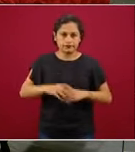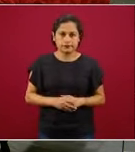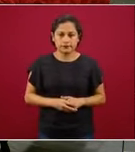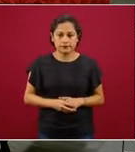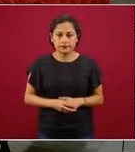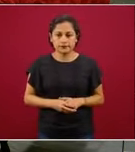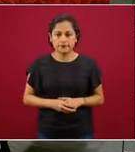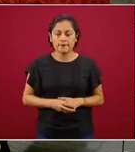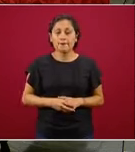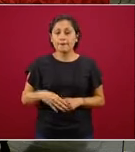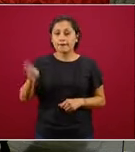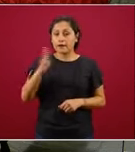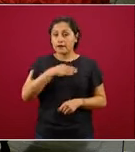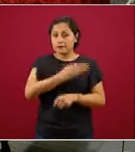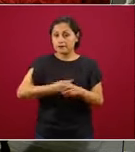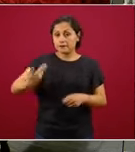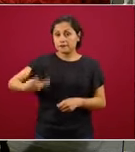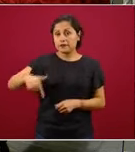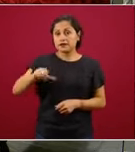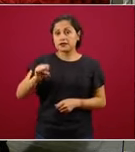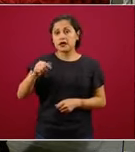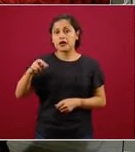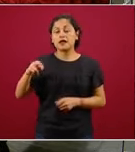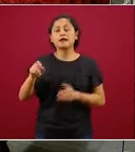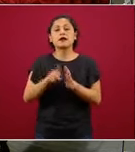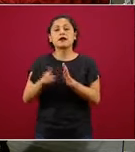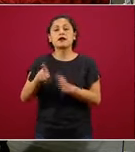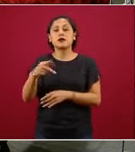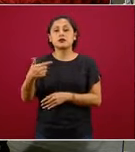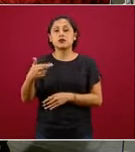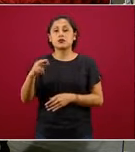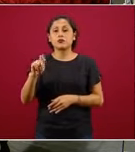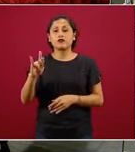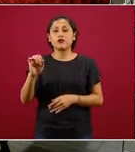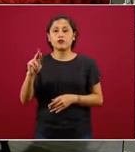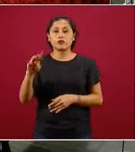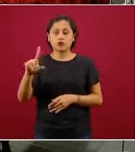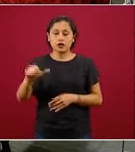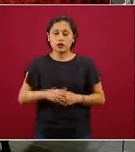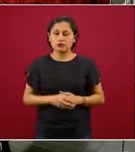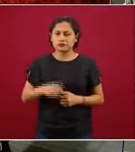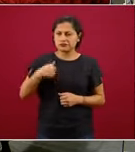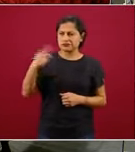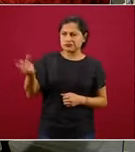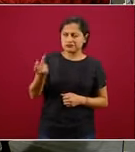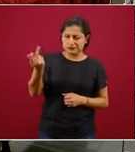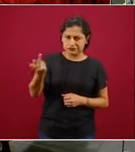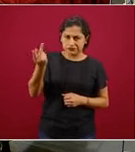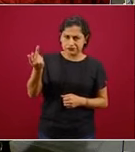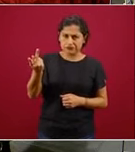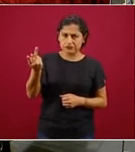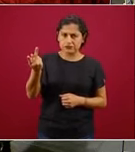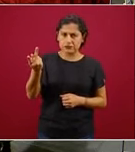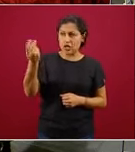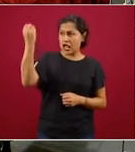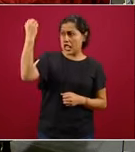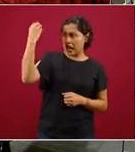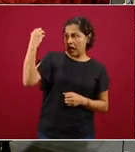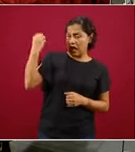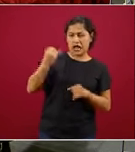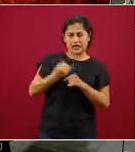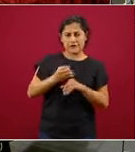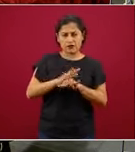Buenas tardes, Sandra Meras de Grupo Fórmula. Quisiera preguntarle si entonces ya se arreglaron estas inconsistencias de información